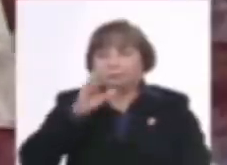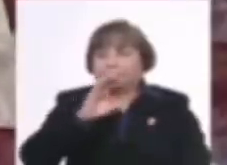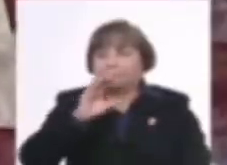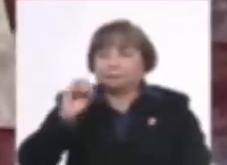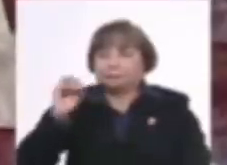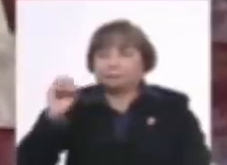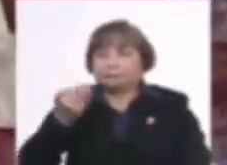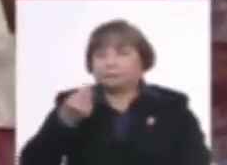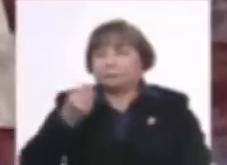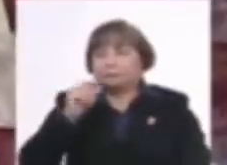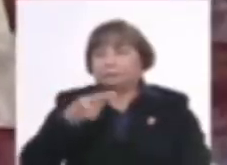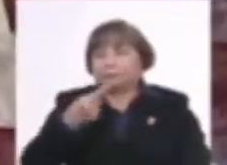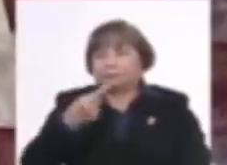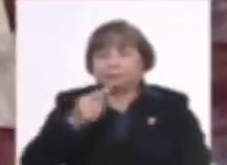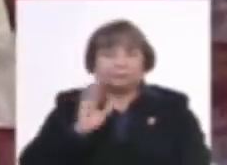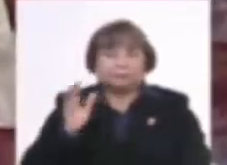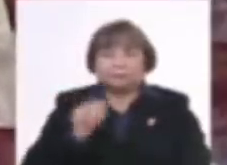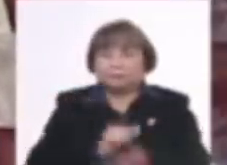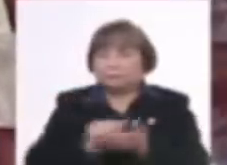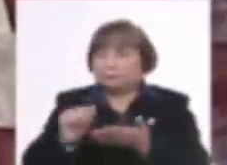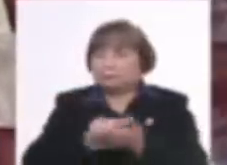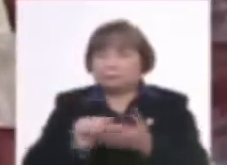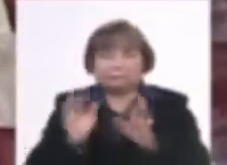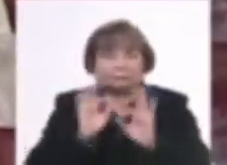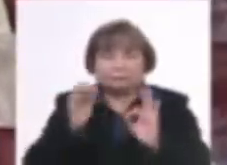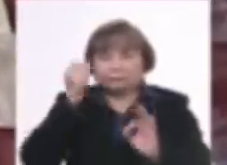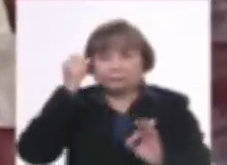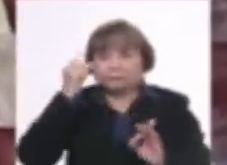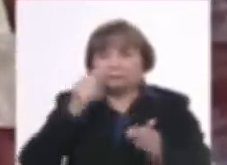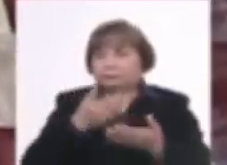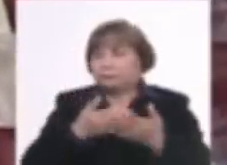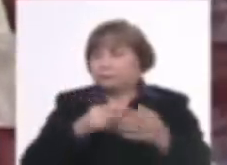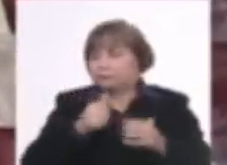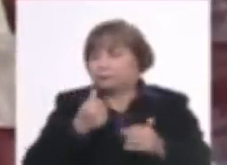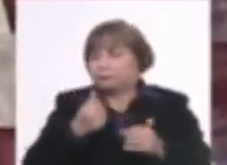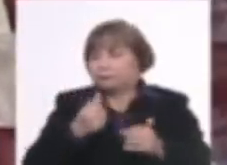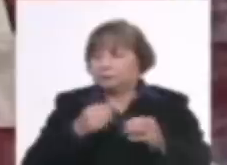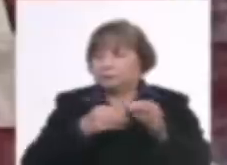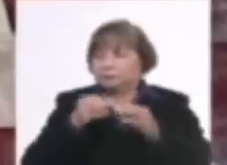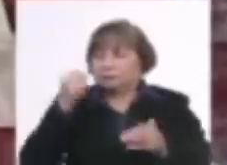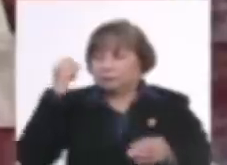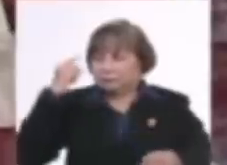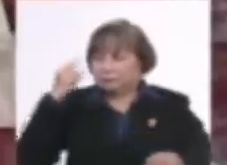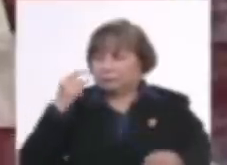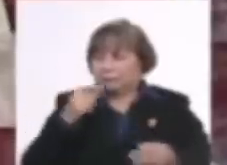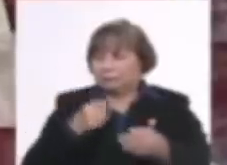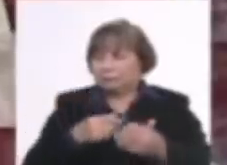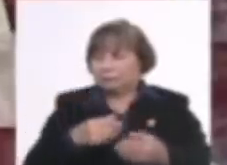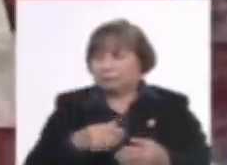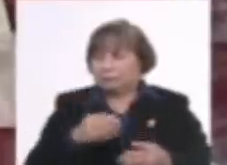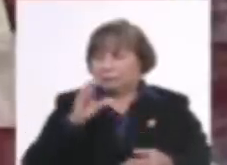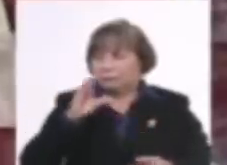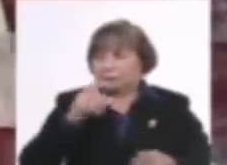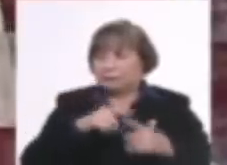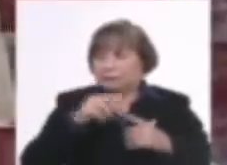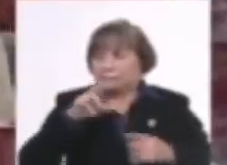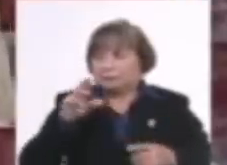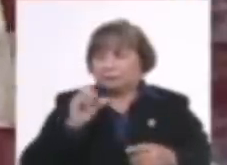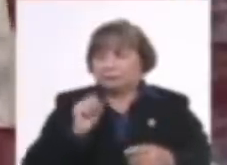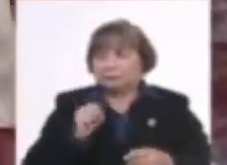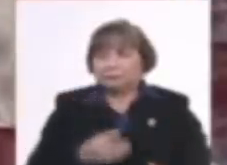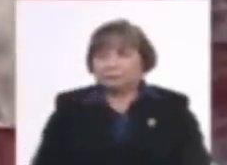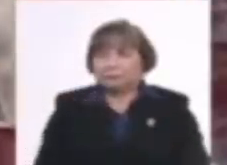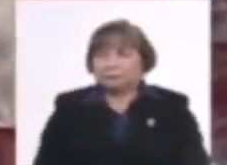soles, mensual nada más. No entendí mucho a qué ella se refería a dar un TDR, contratos,